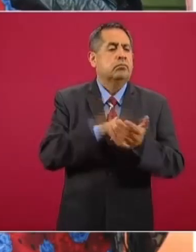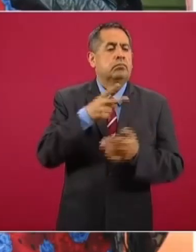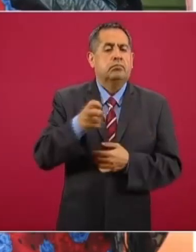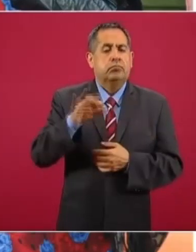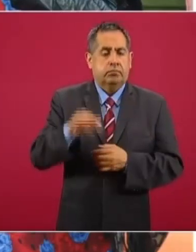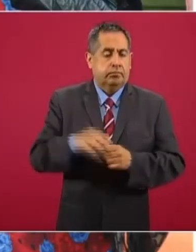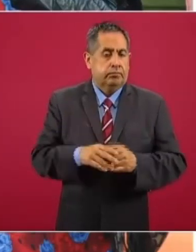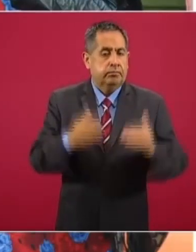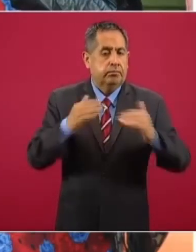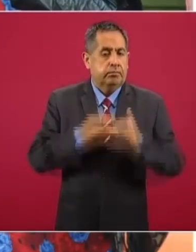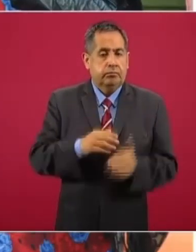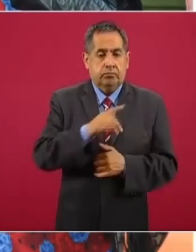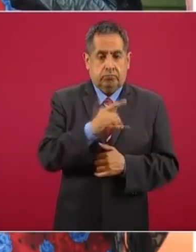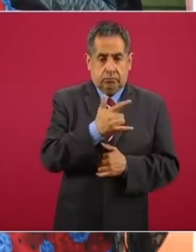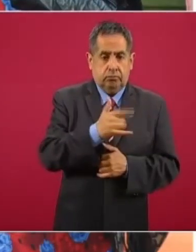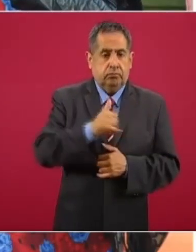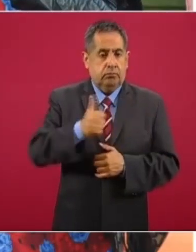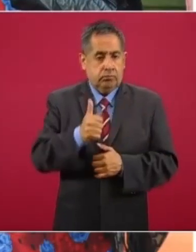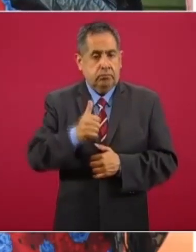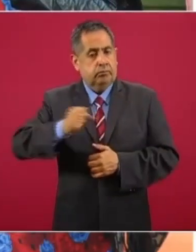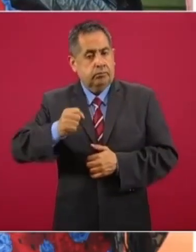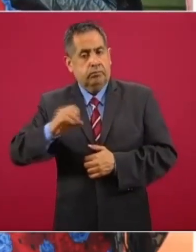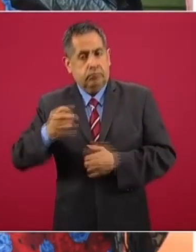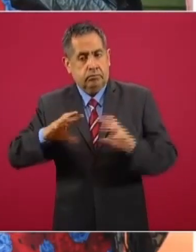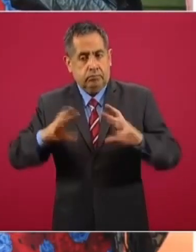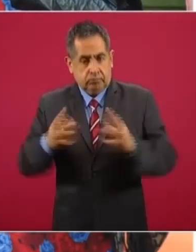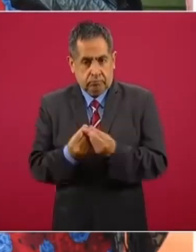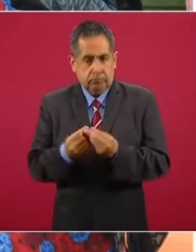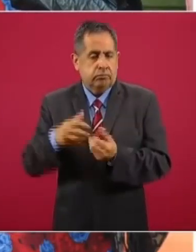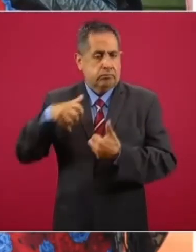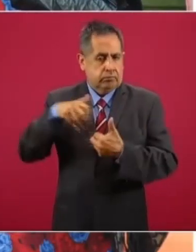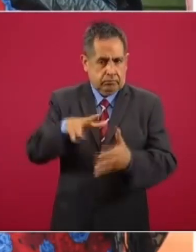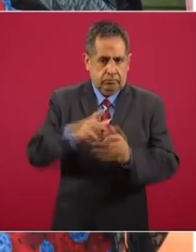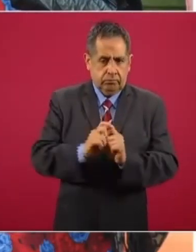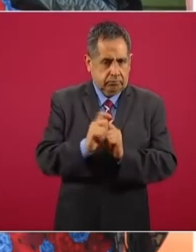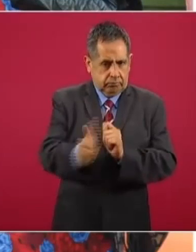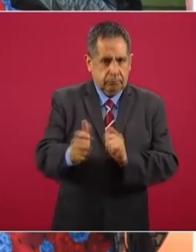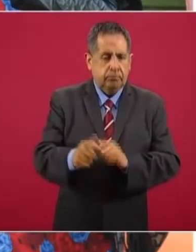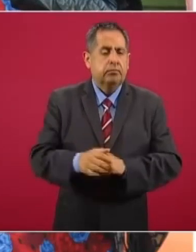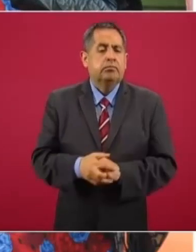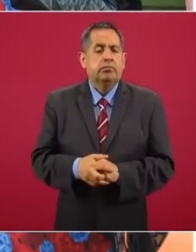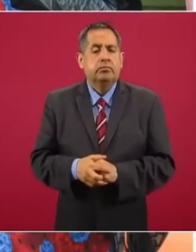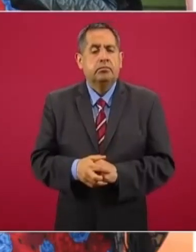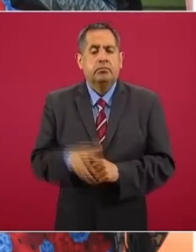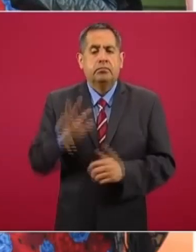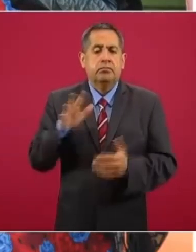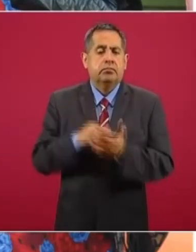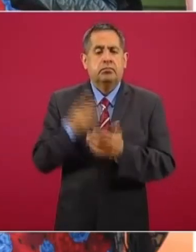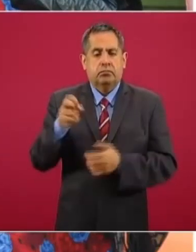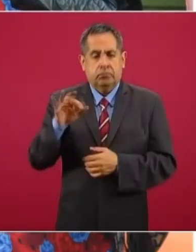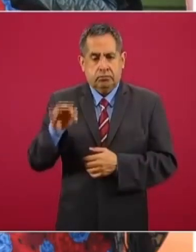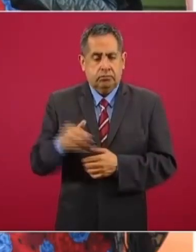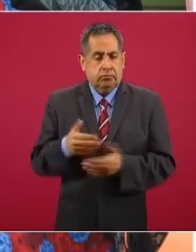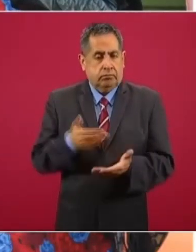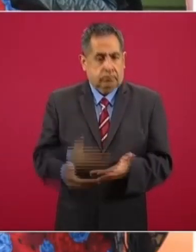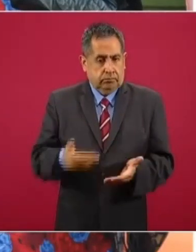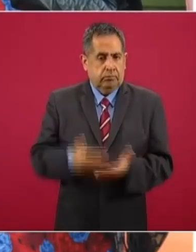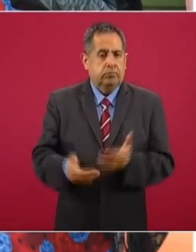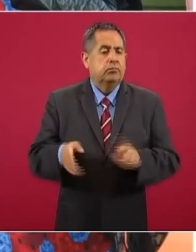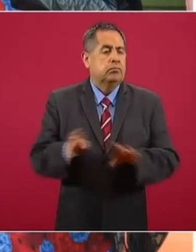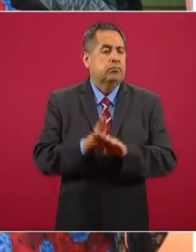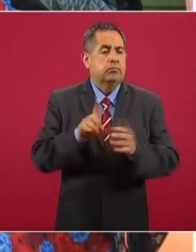5.240. Julio y agosto y septiembre y octubre igual fueron juntos, dos bimestres, de 5.240, y ya estamos